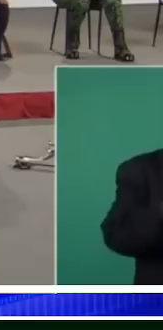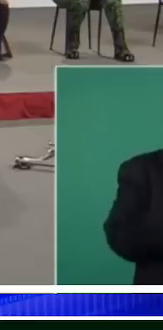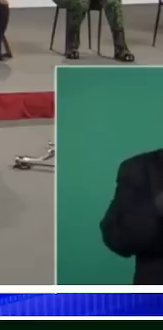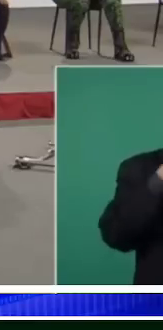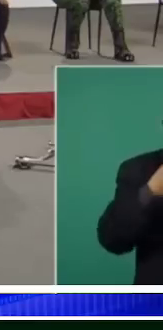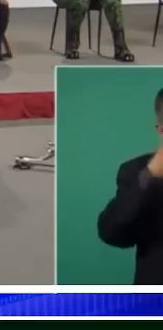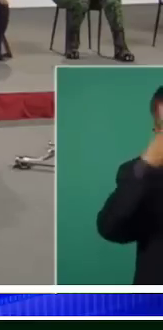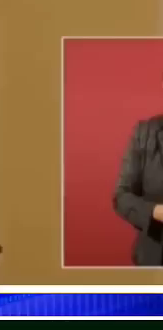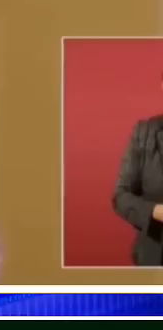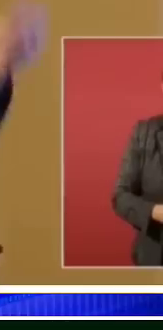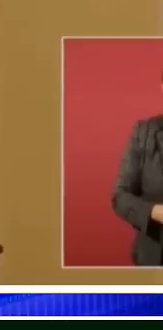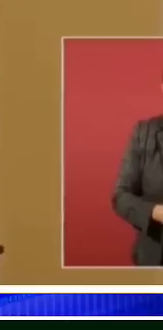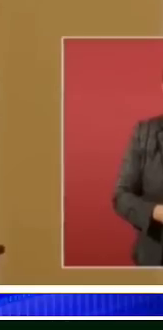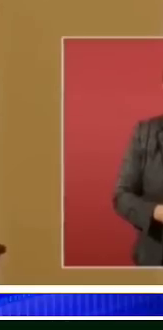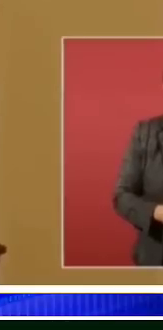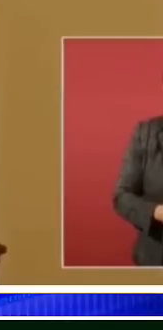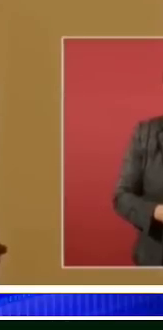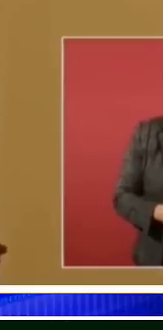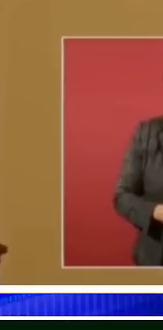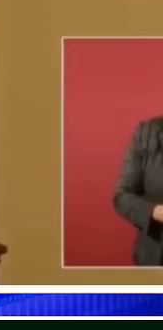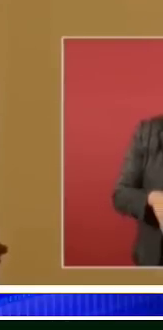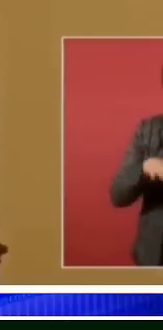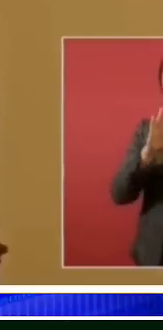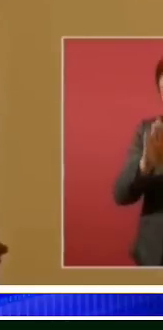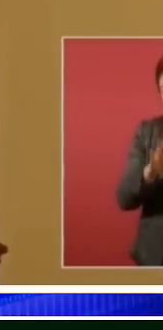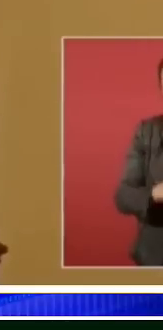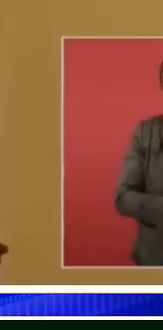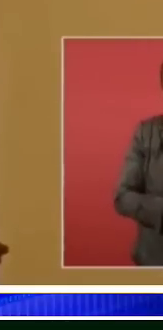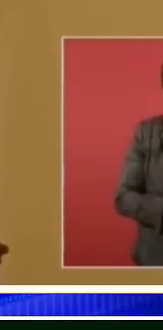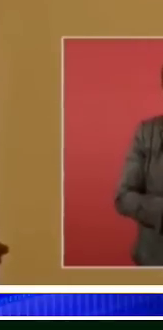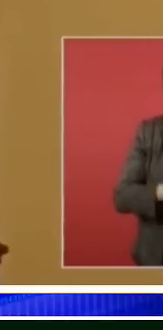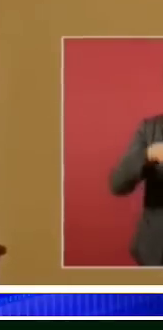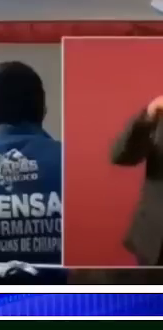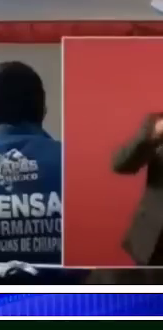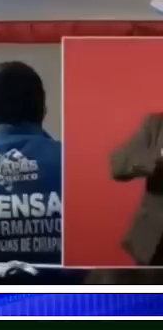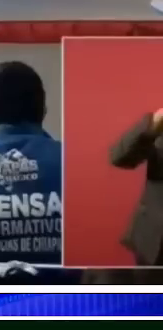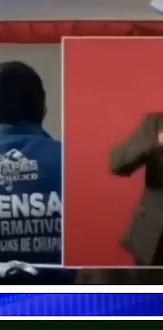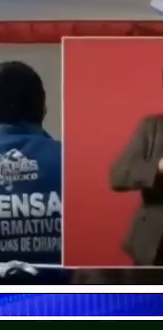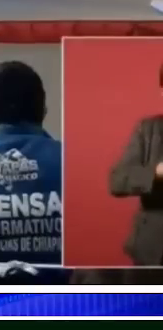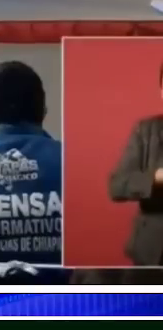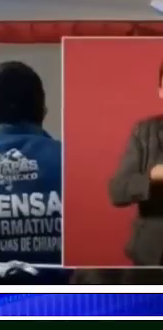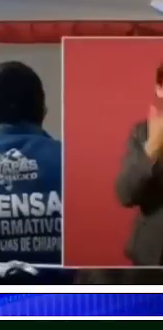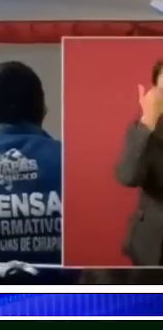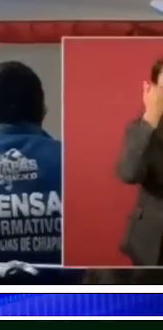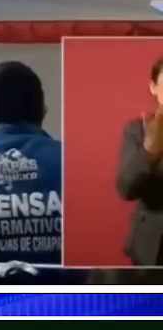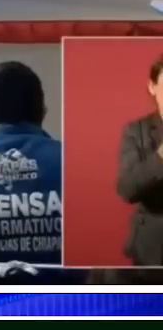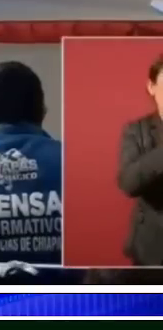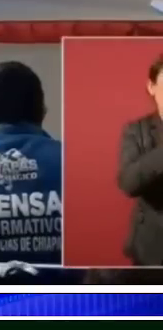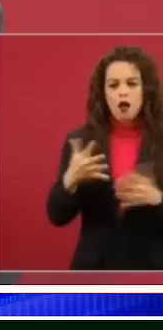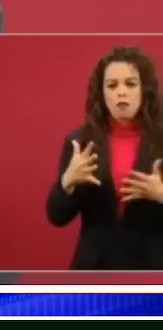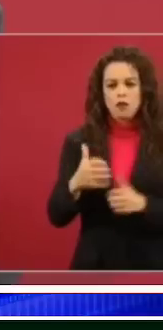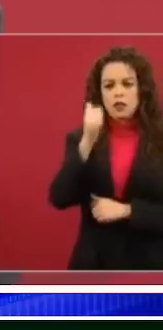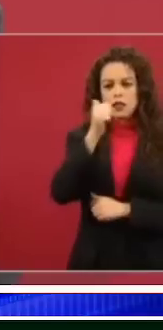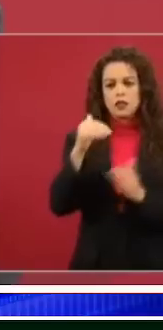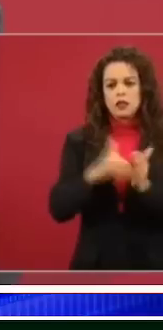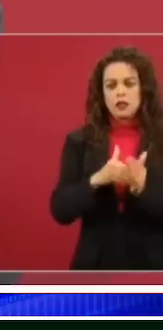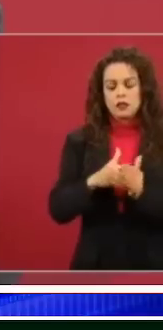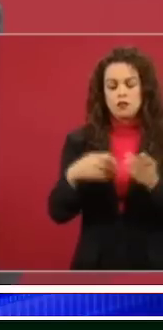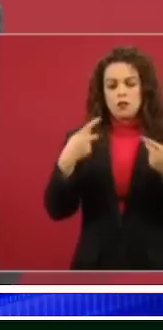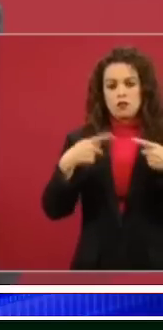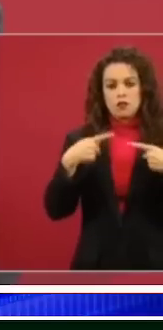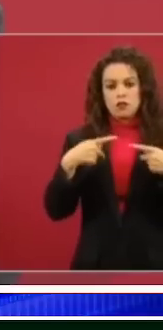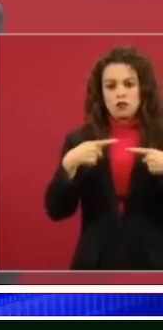automático por eso es que se está buscando echar atrás esta decisión y por eso también el extrañamiento hoy desde